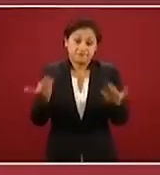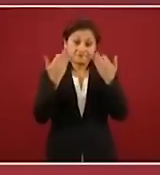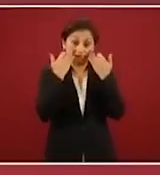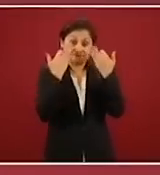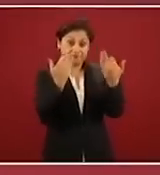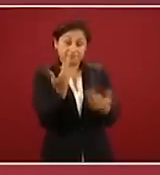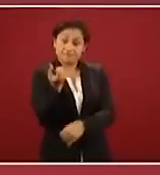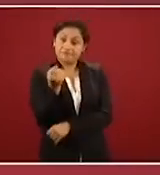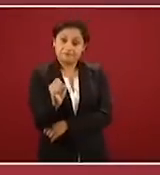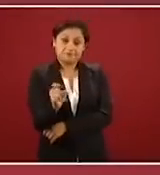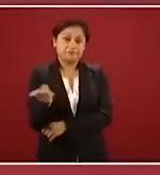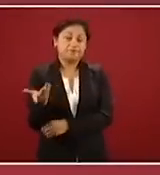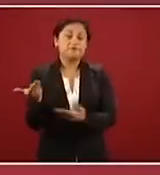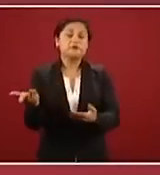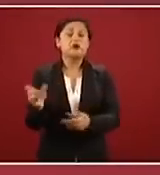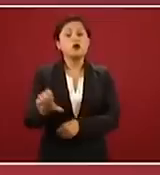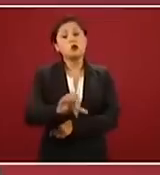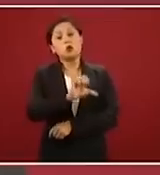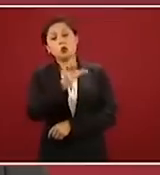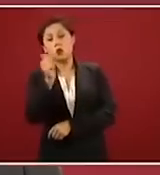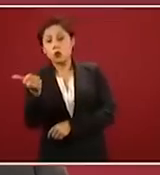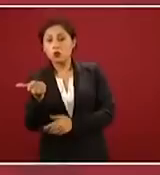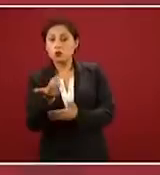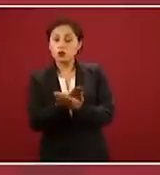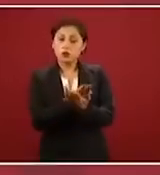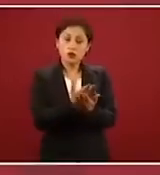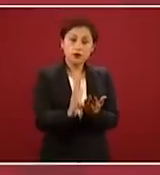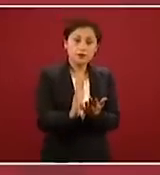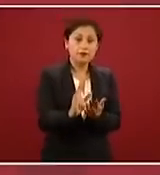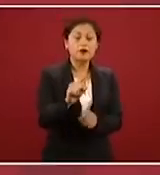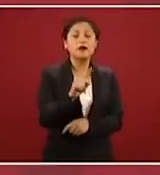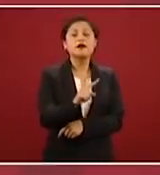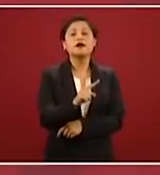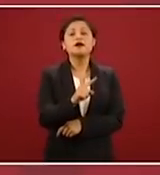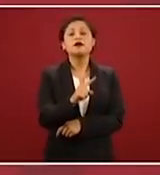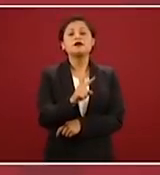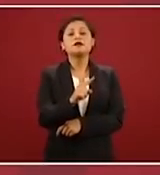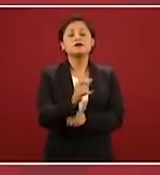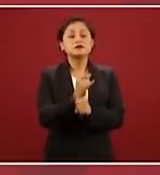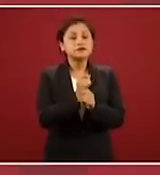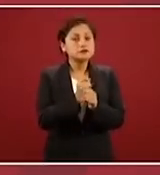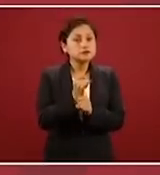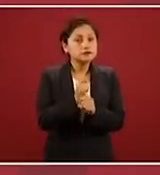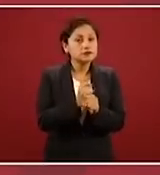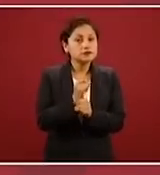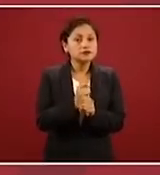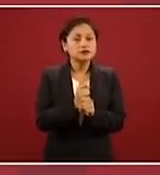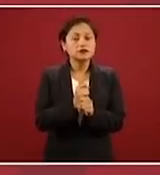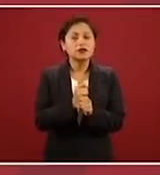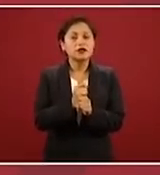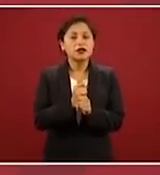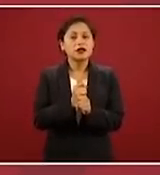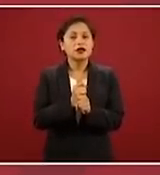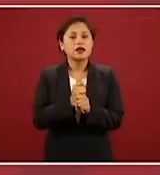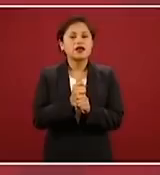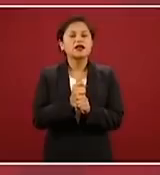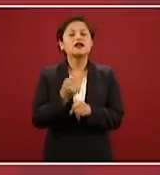proceso que tiene que ver con la compra de una planta de fertilizante